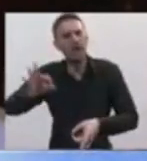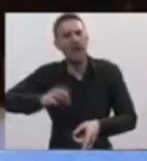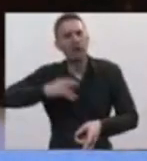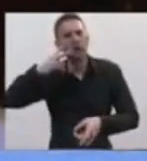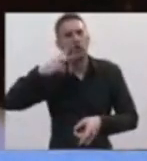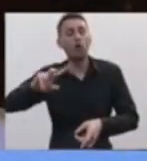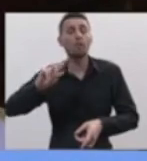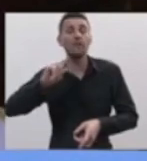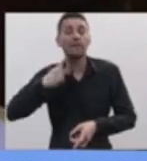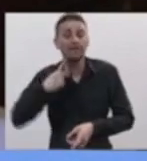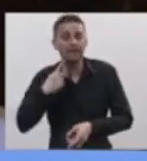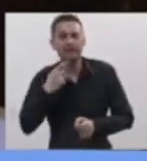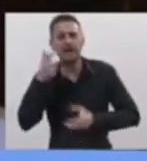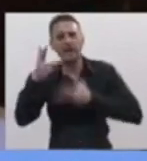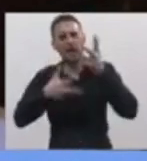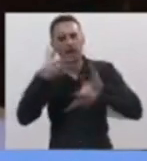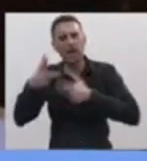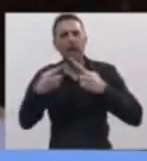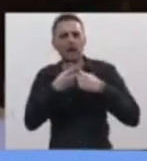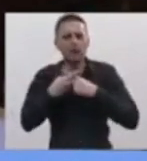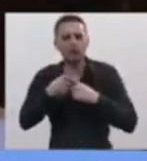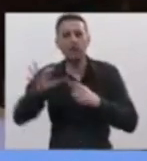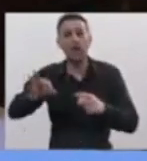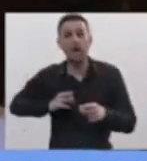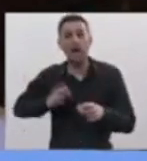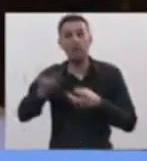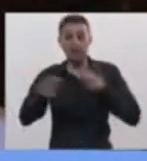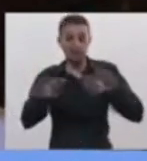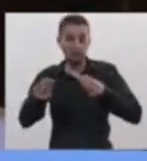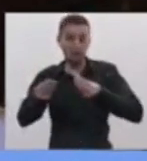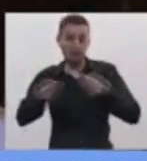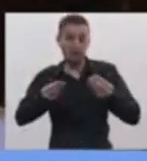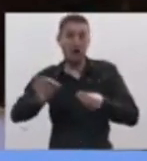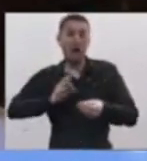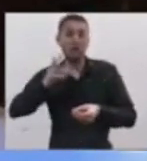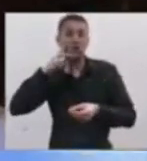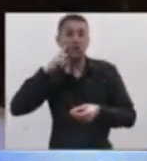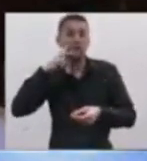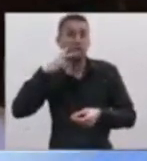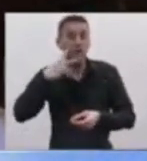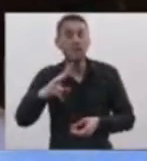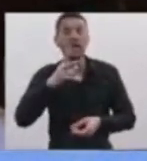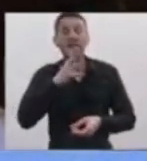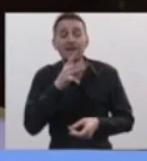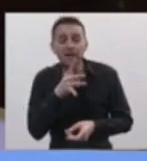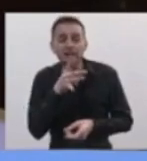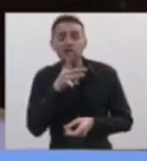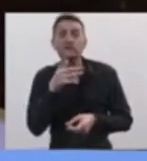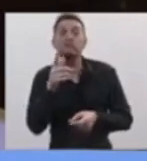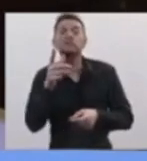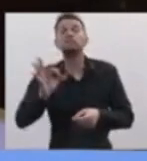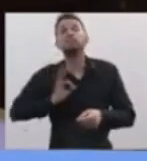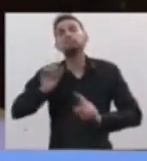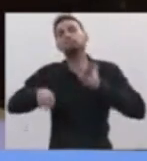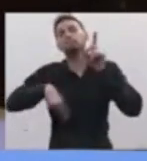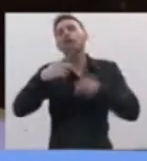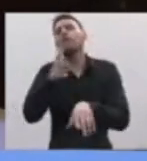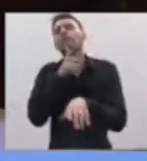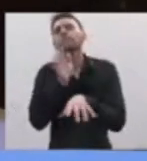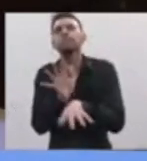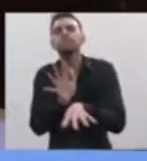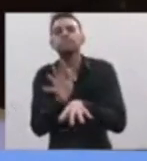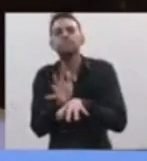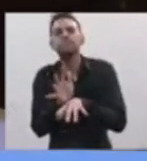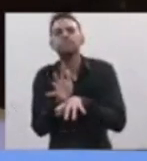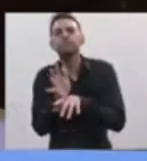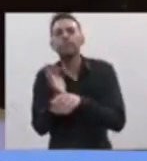2013 cuando se discutía el presupuesto al año 2014 el supuesto de tipo de cambio para año 2014 quedó